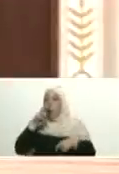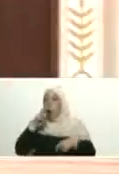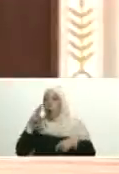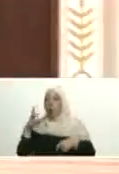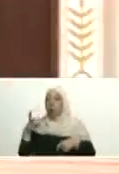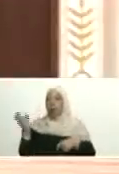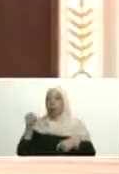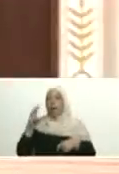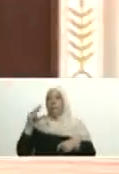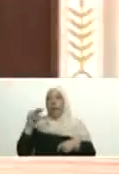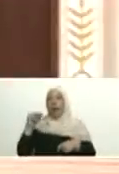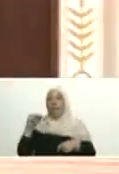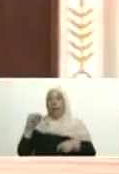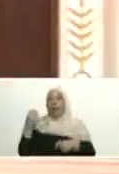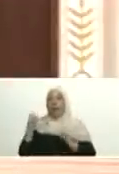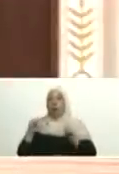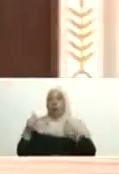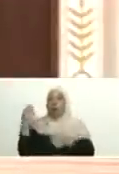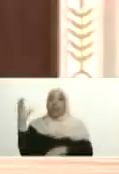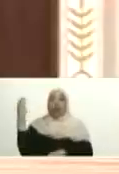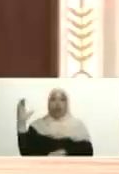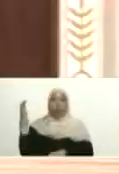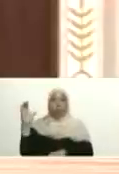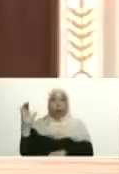buena parte nos viene de Colombia.